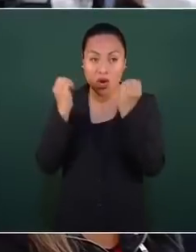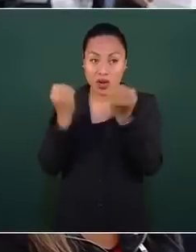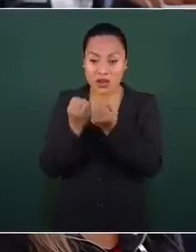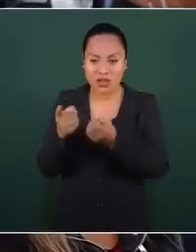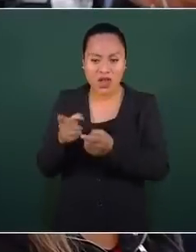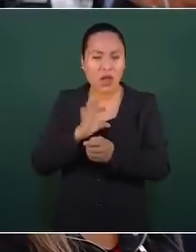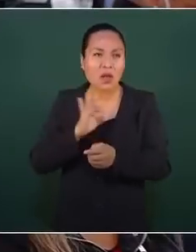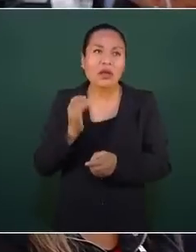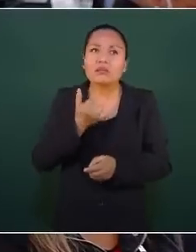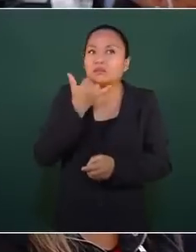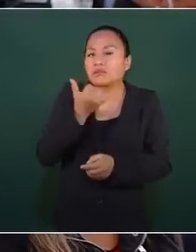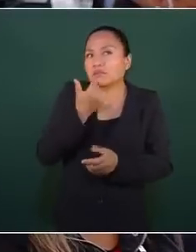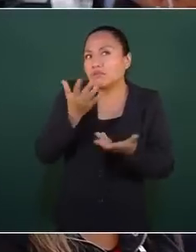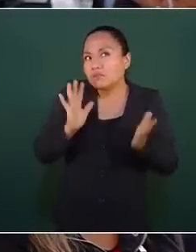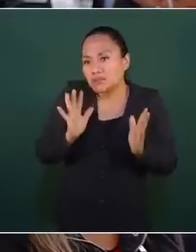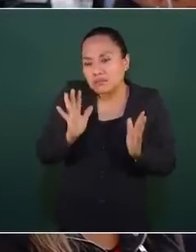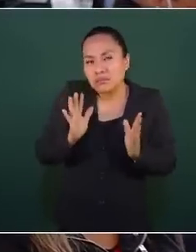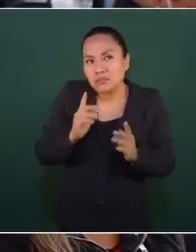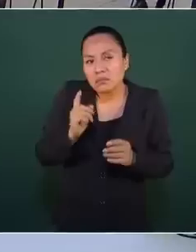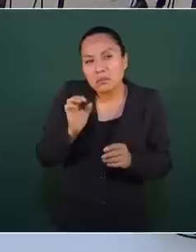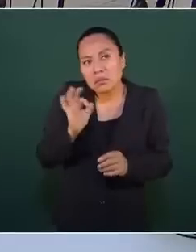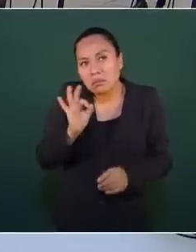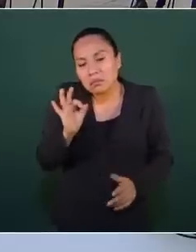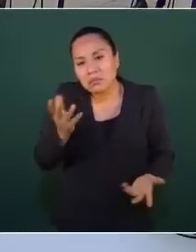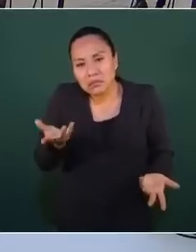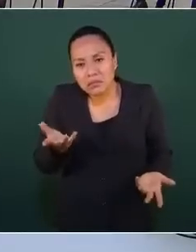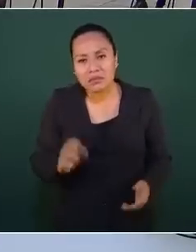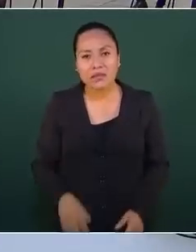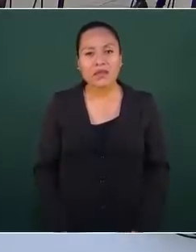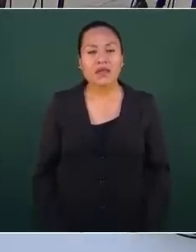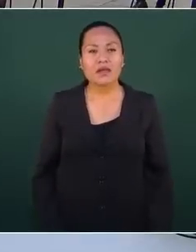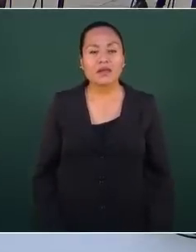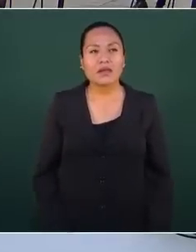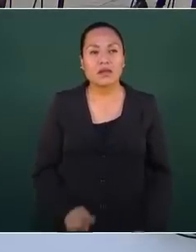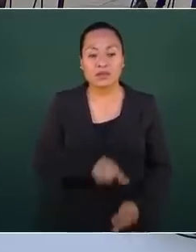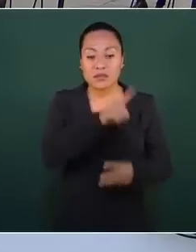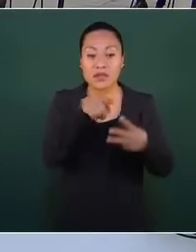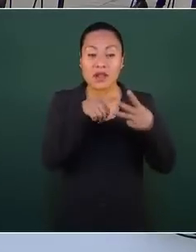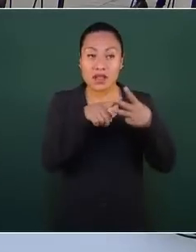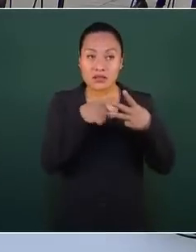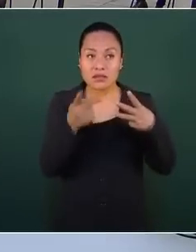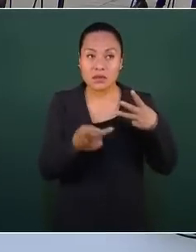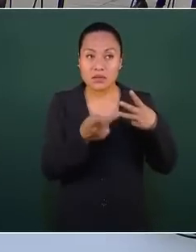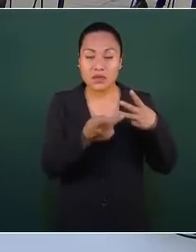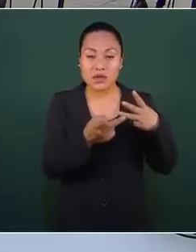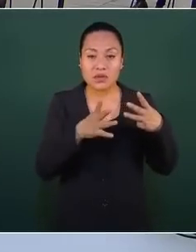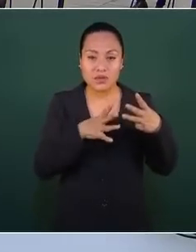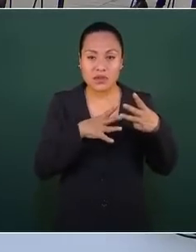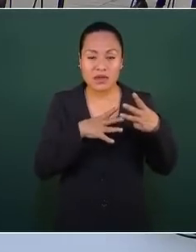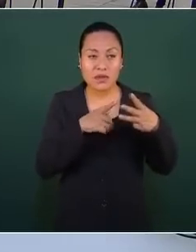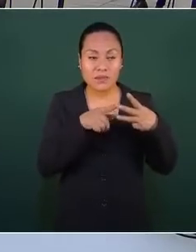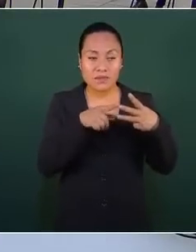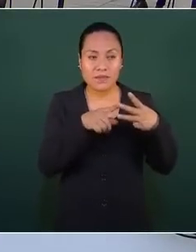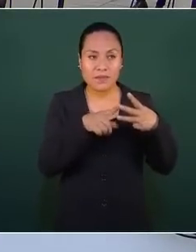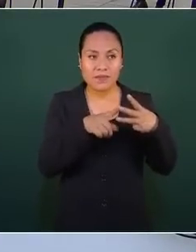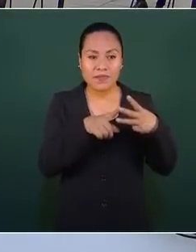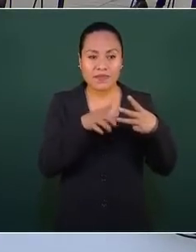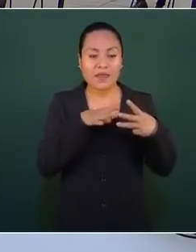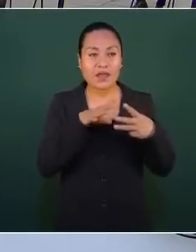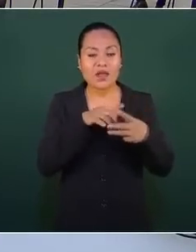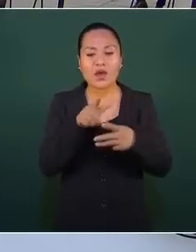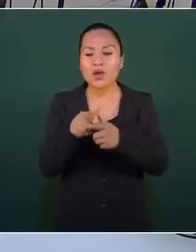algún error. Esa es la primera pregunta. La segunda, señor presidente, tiene que ver necesariamente con el